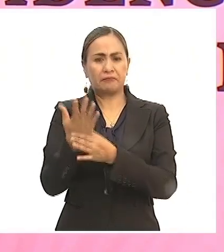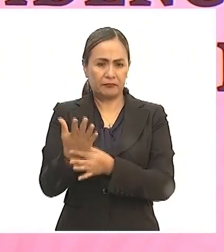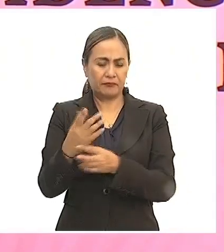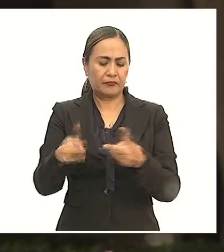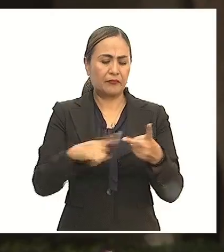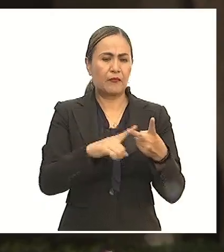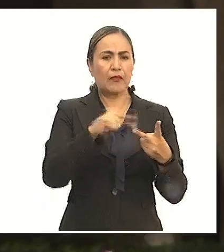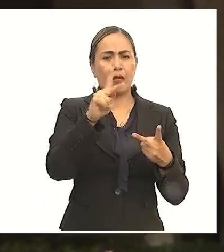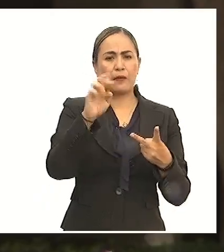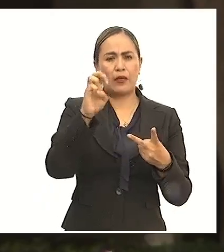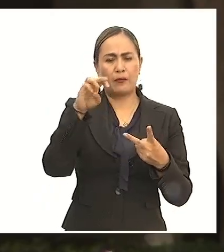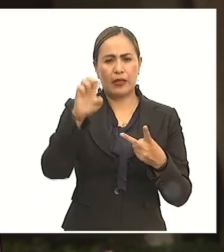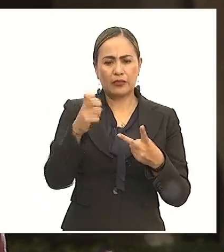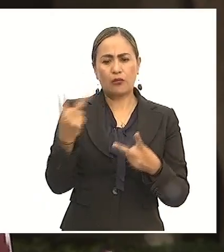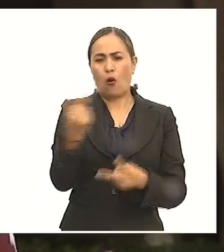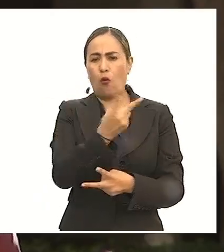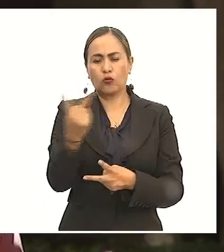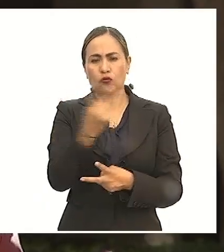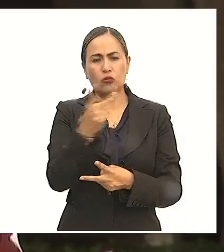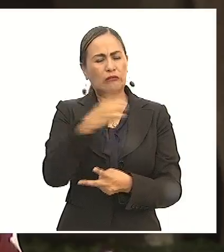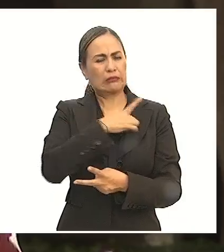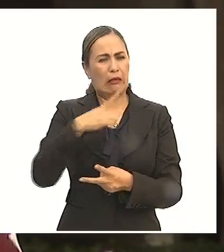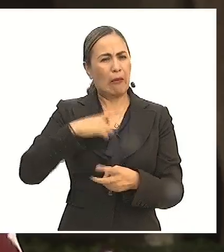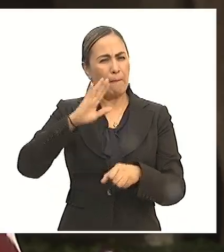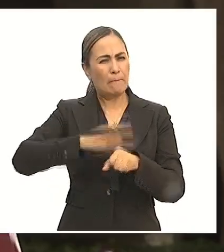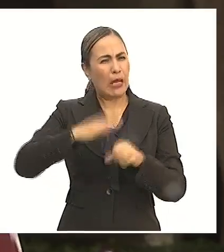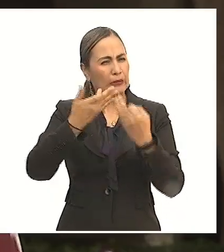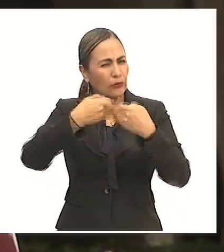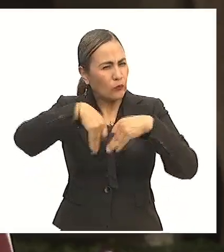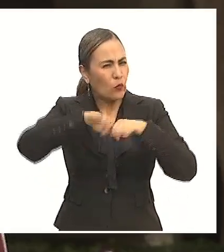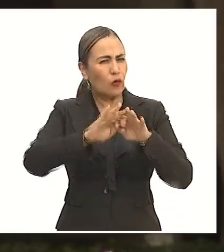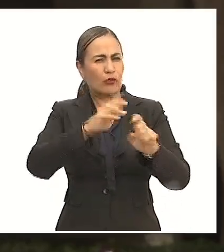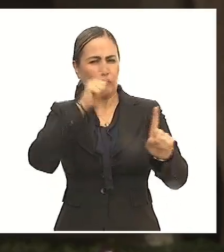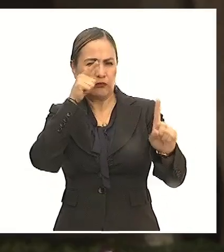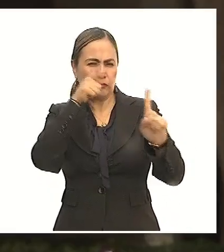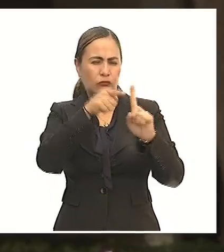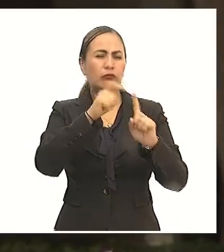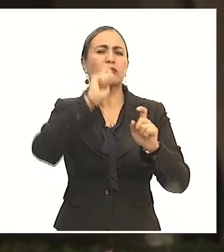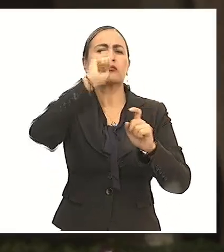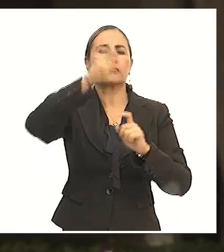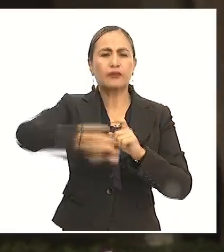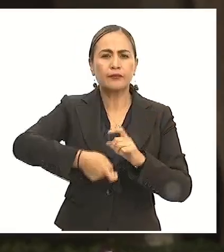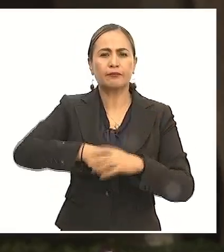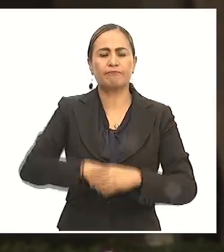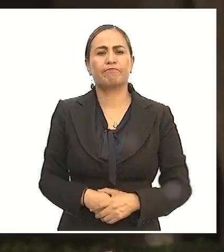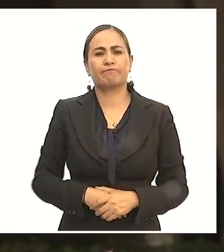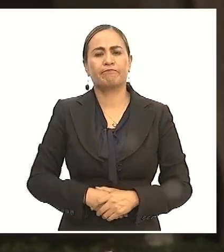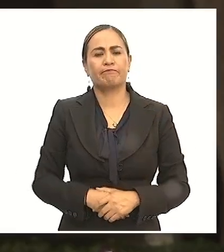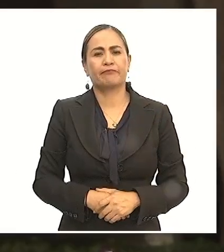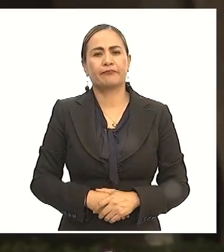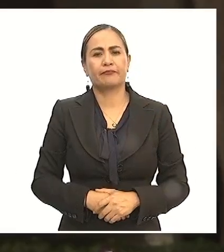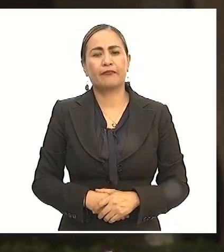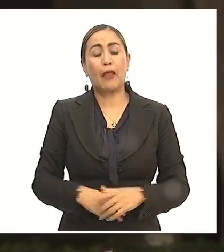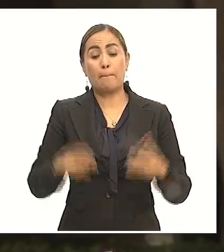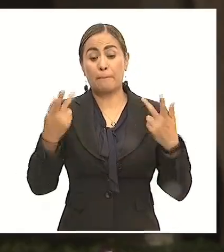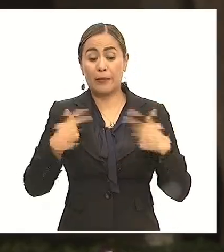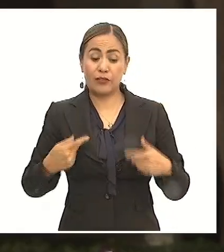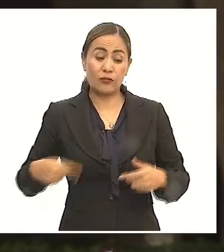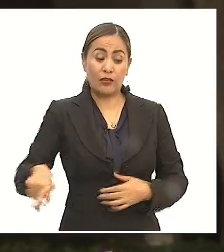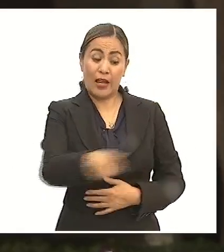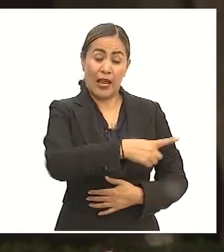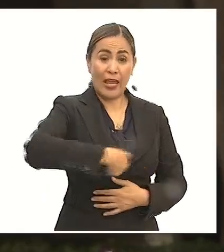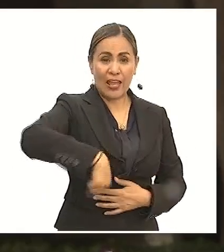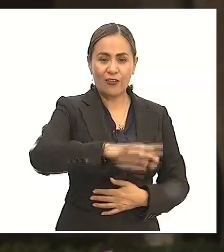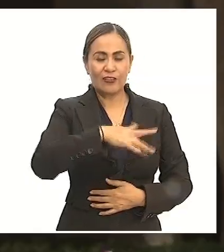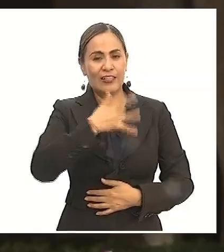Pemex, el objetivo fundamental superior es la felicidad y el bienestar